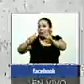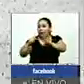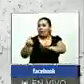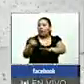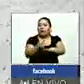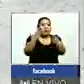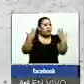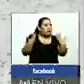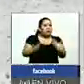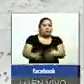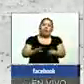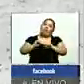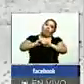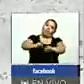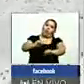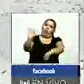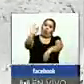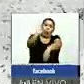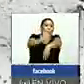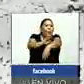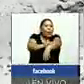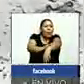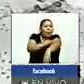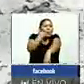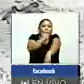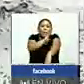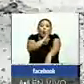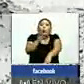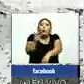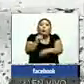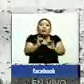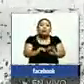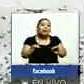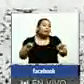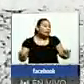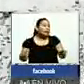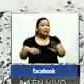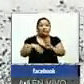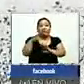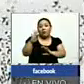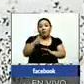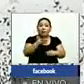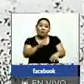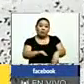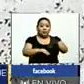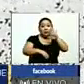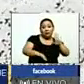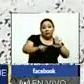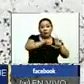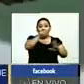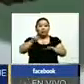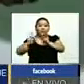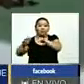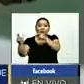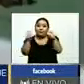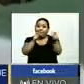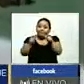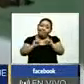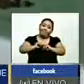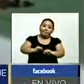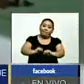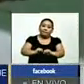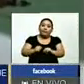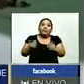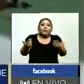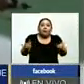27 personas han muerto a consecuencia del dengue grave. La mayoría de víctimas también son niños de edades entre los 5 y 9 años.